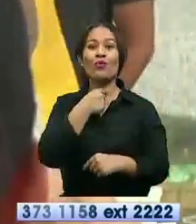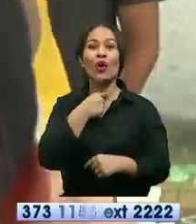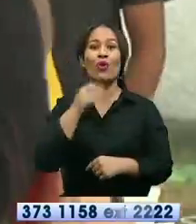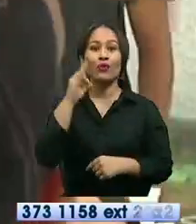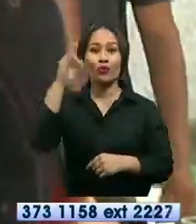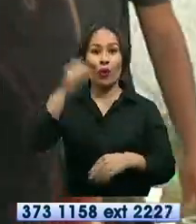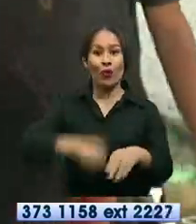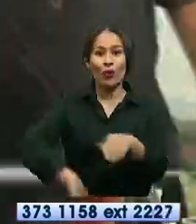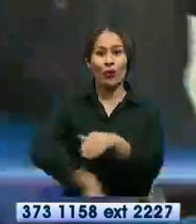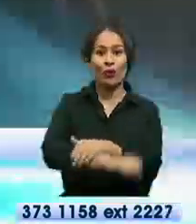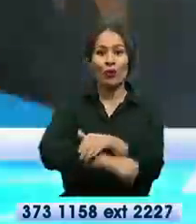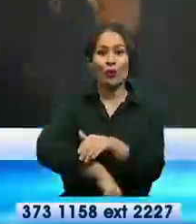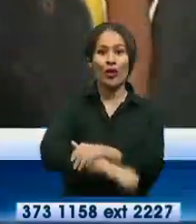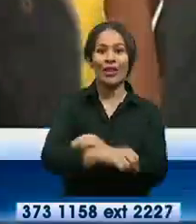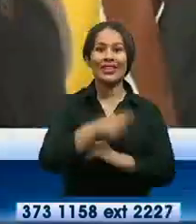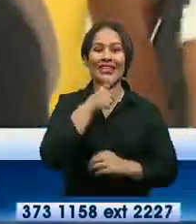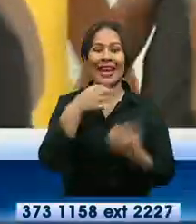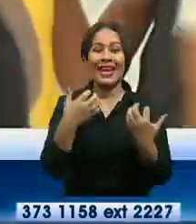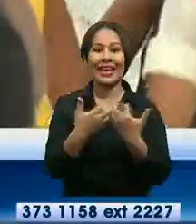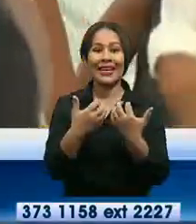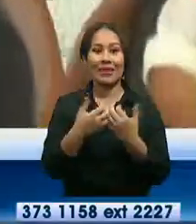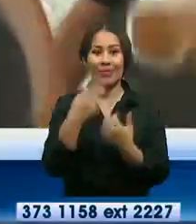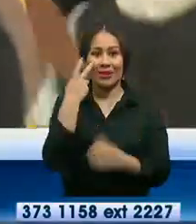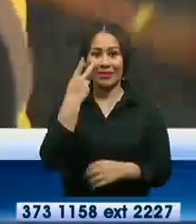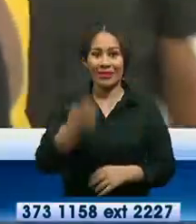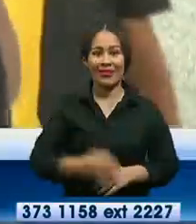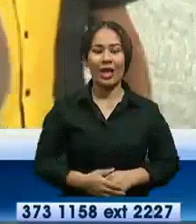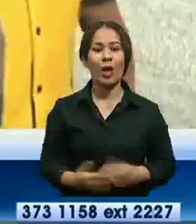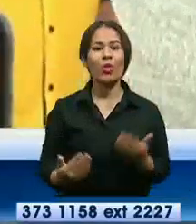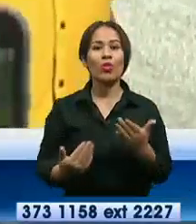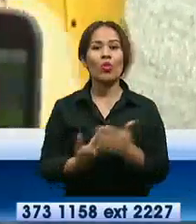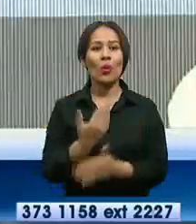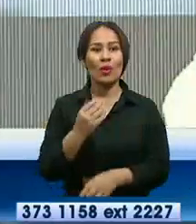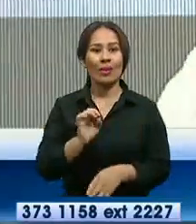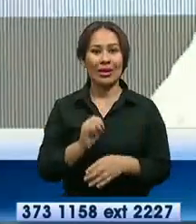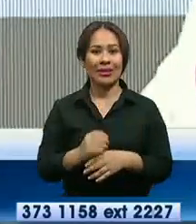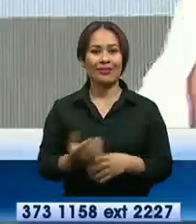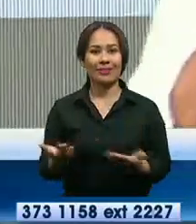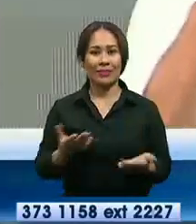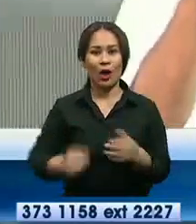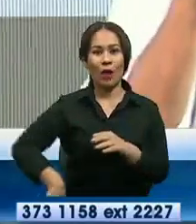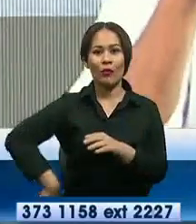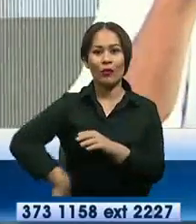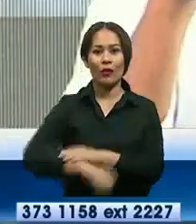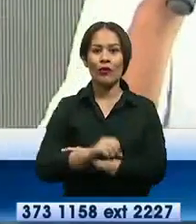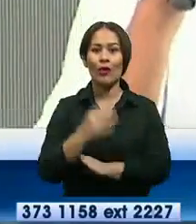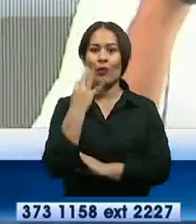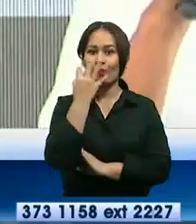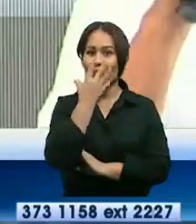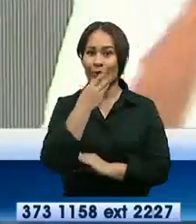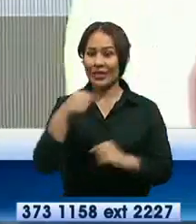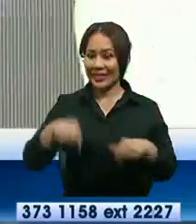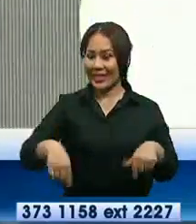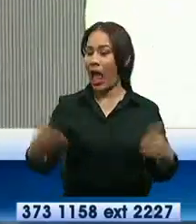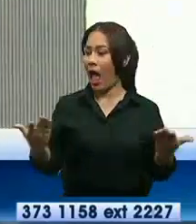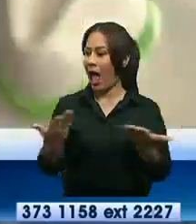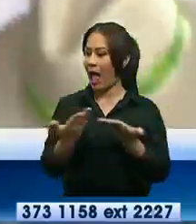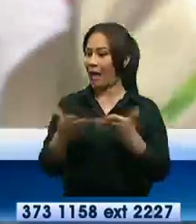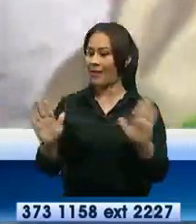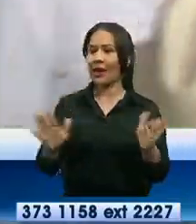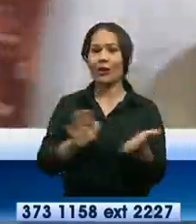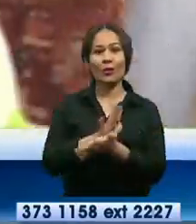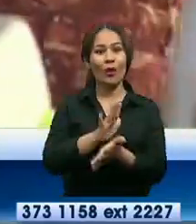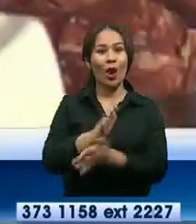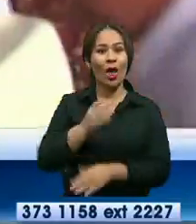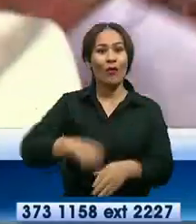estarán a cargo de los equipos del astillero. Están las nuevas escuelas de fútbol de Melec y Barcelona en nuestro hermoso Parque Samanes, compañeros.